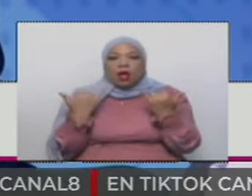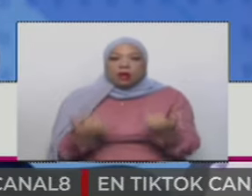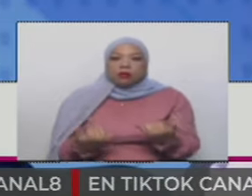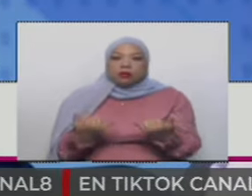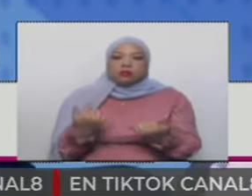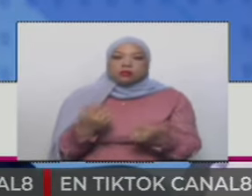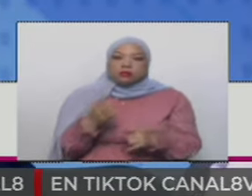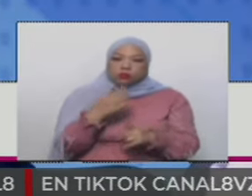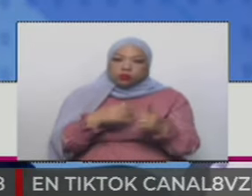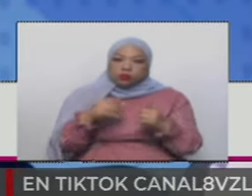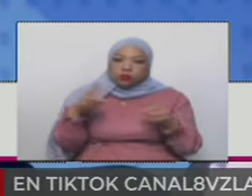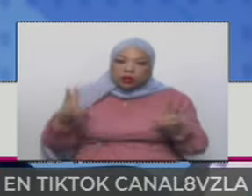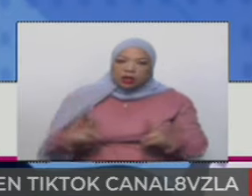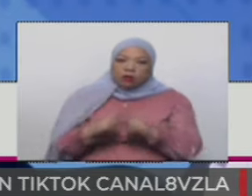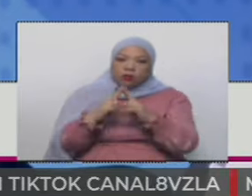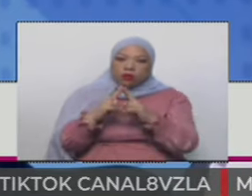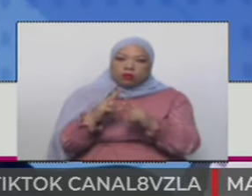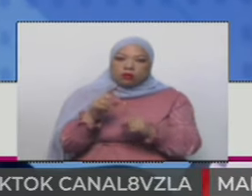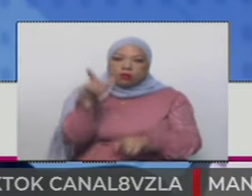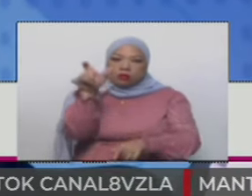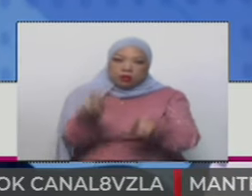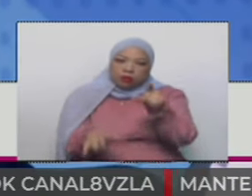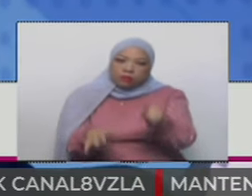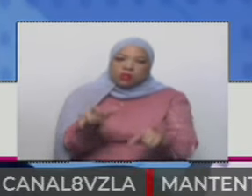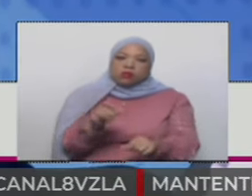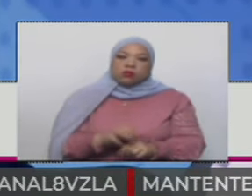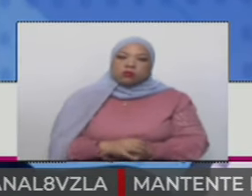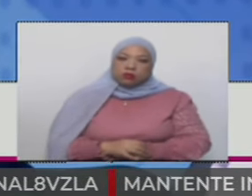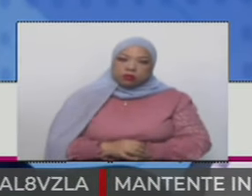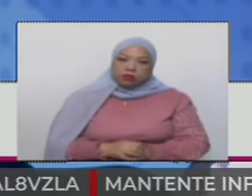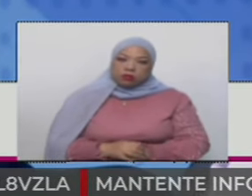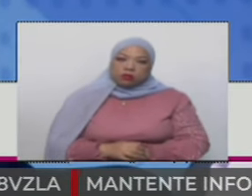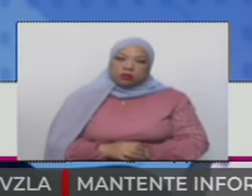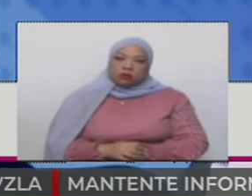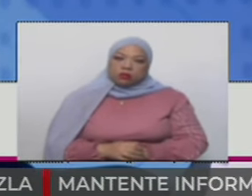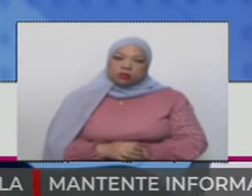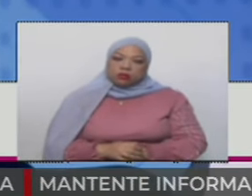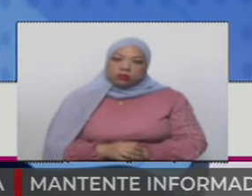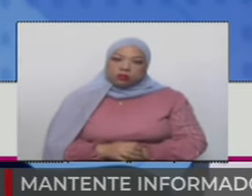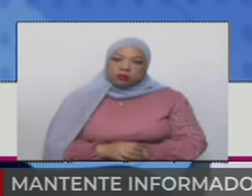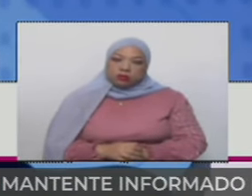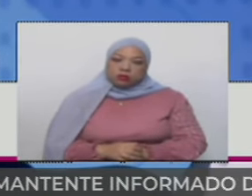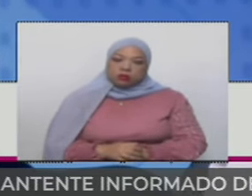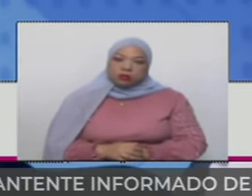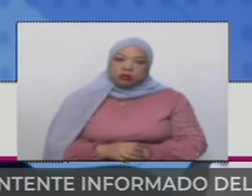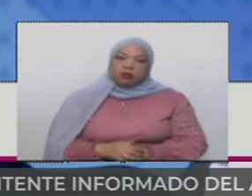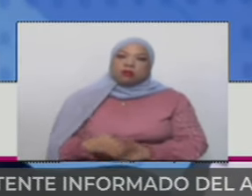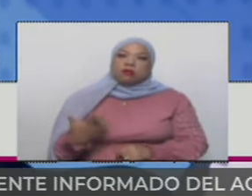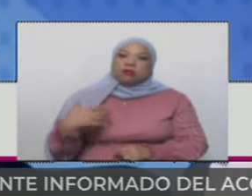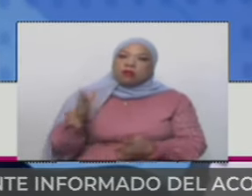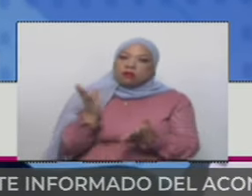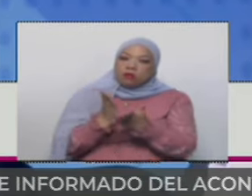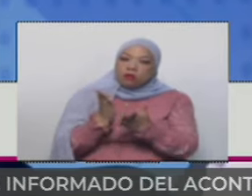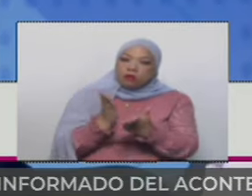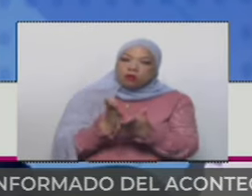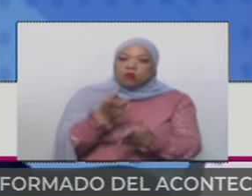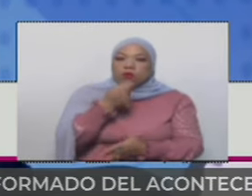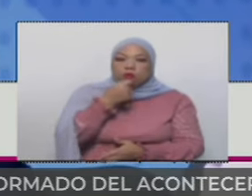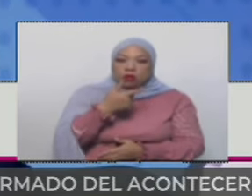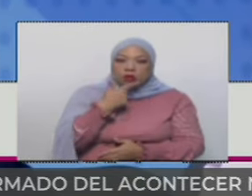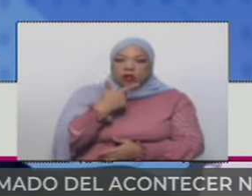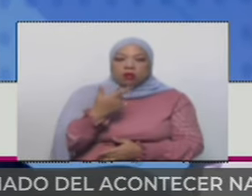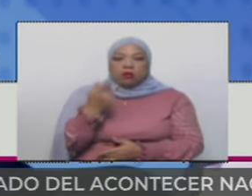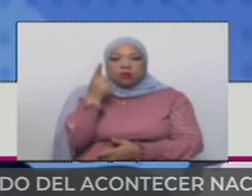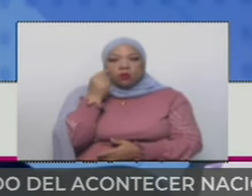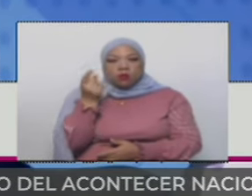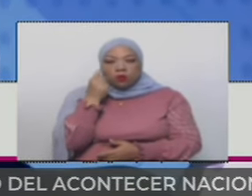el encuentro, para lo gregario. Y el que haya libros de lectura en las escuelas, que los chamos tengan un acceso temprano